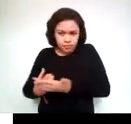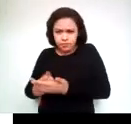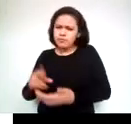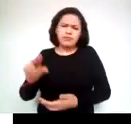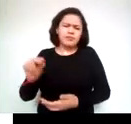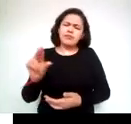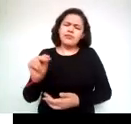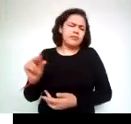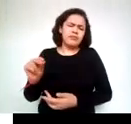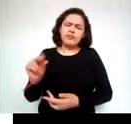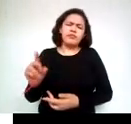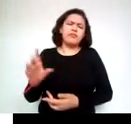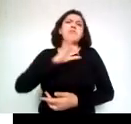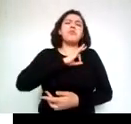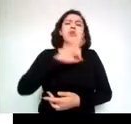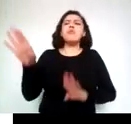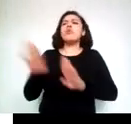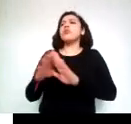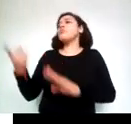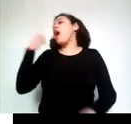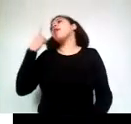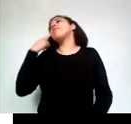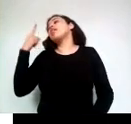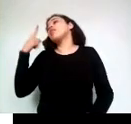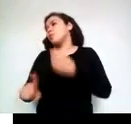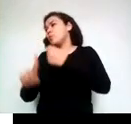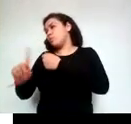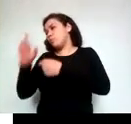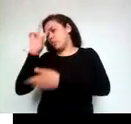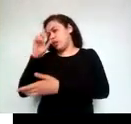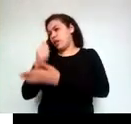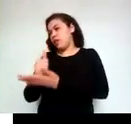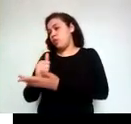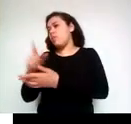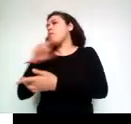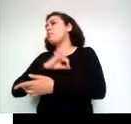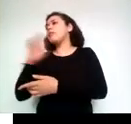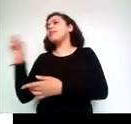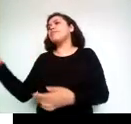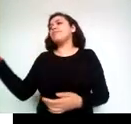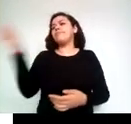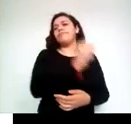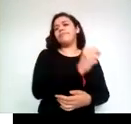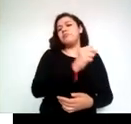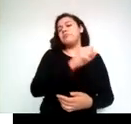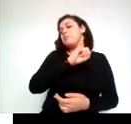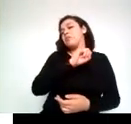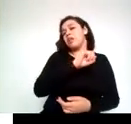incluso que podemos referirlos a las instituciones de seguridad social.